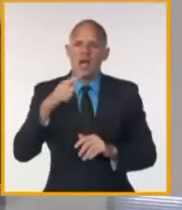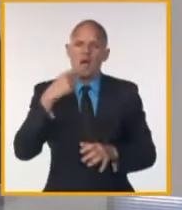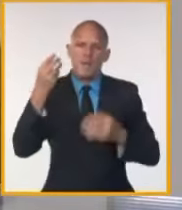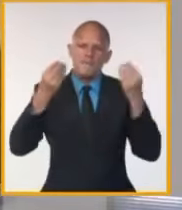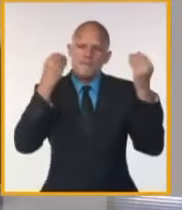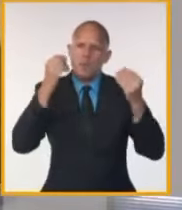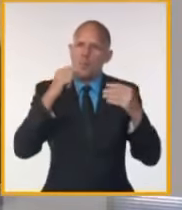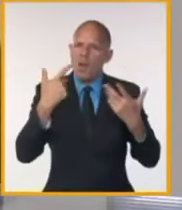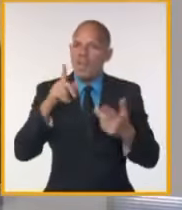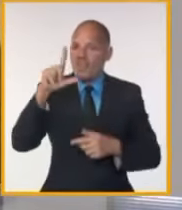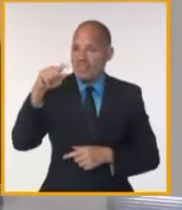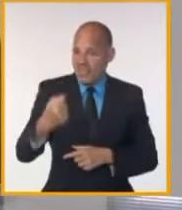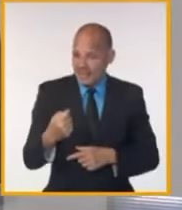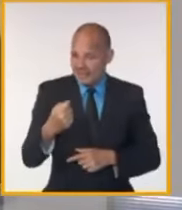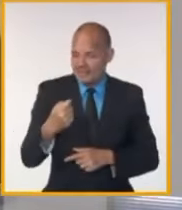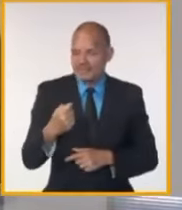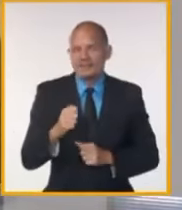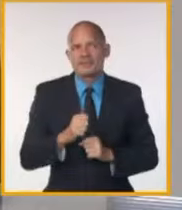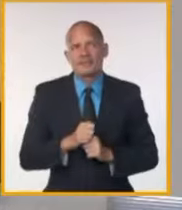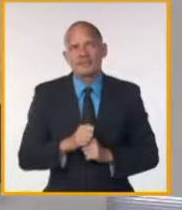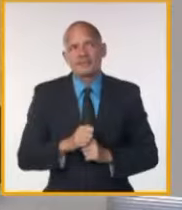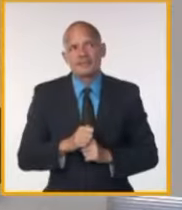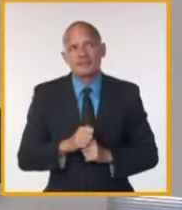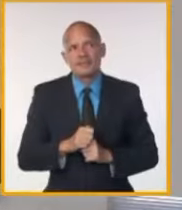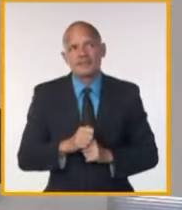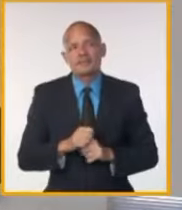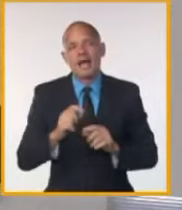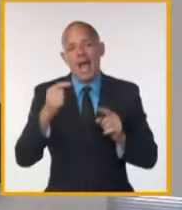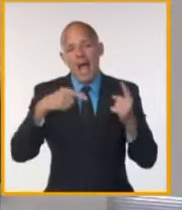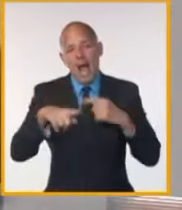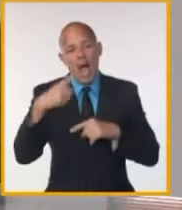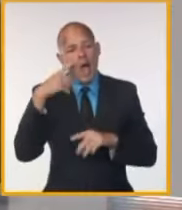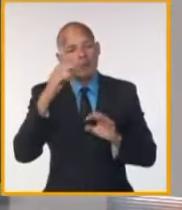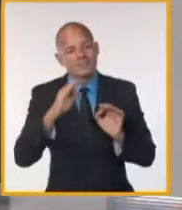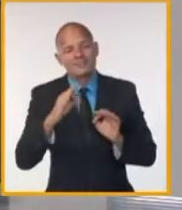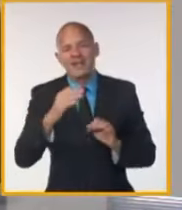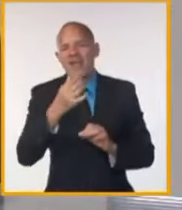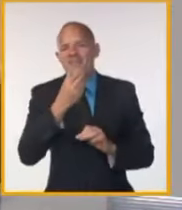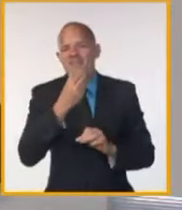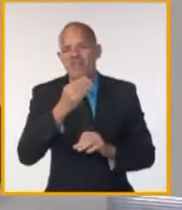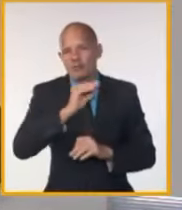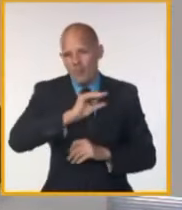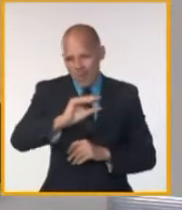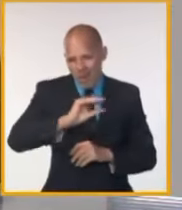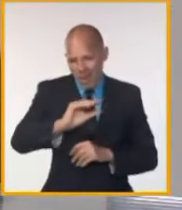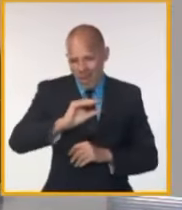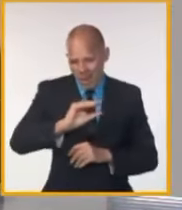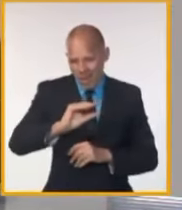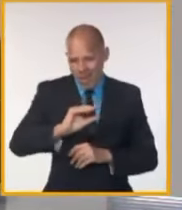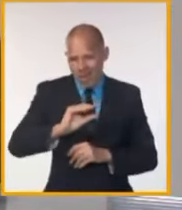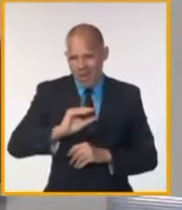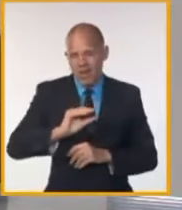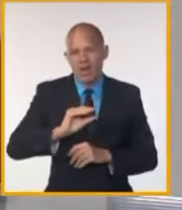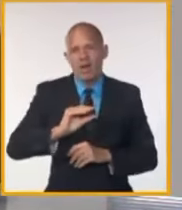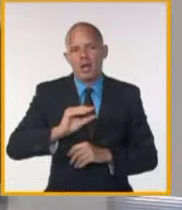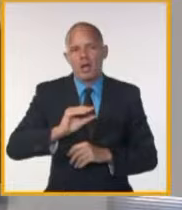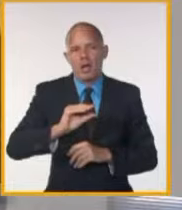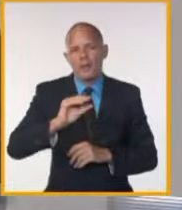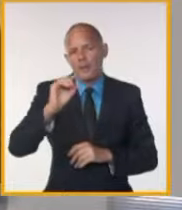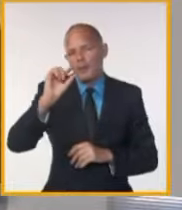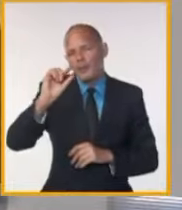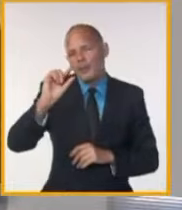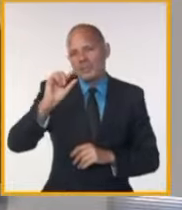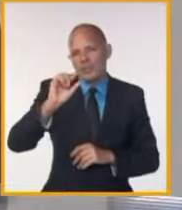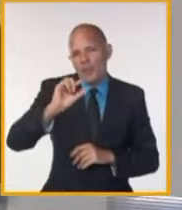la la participación que están recibiendo en este caso los jubilados en la Argentina no es decir era un pequeño aumento un ligero